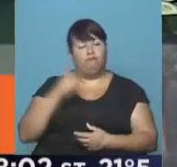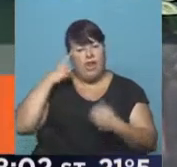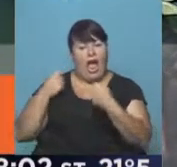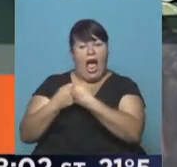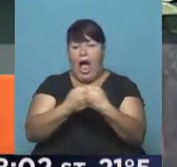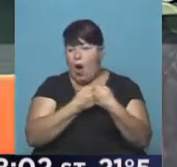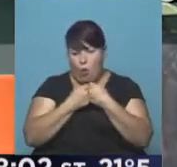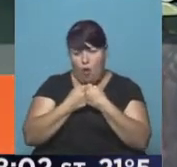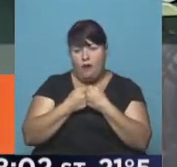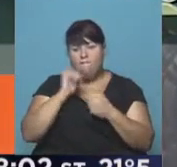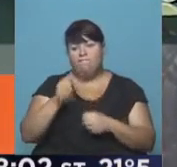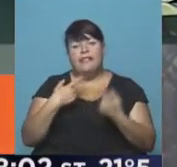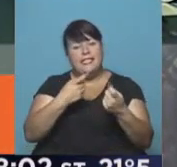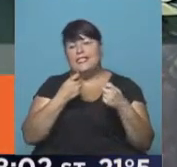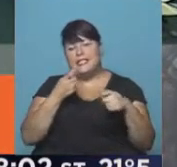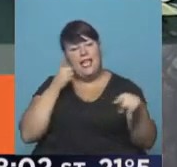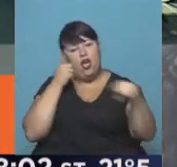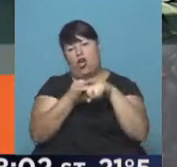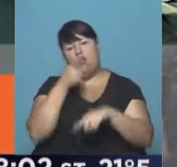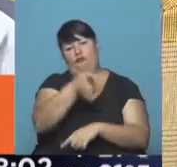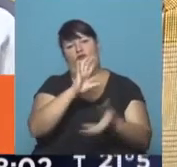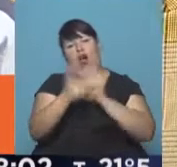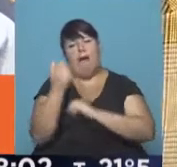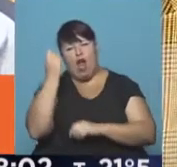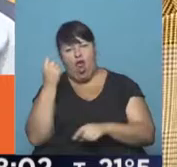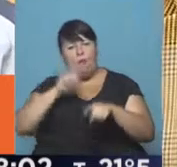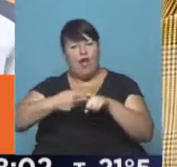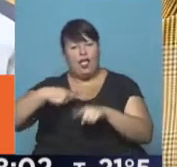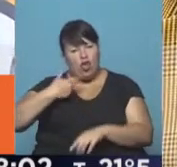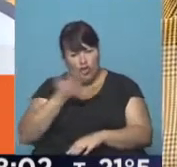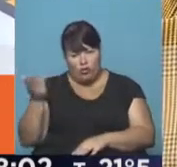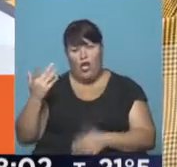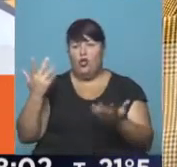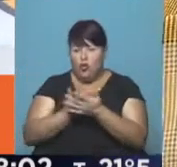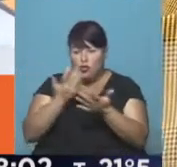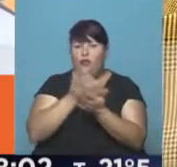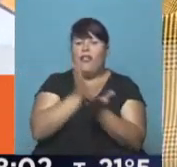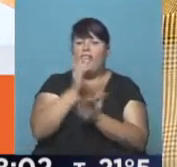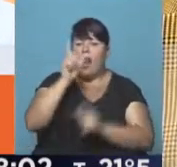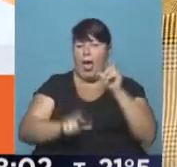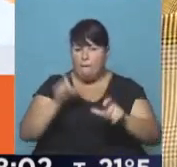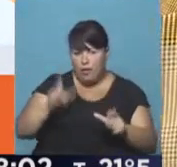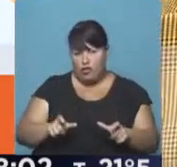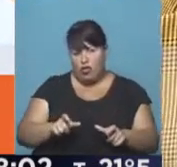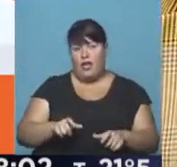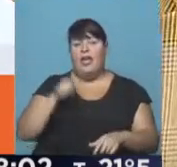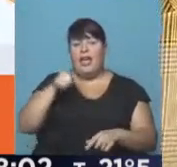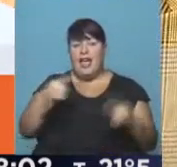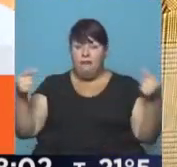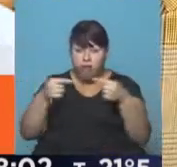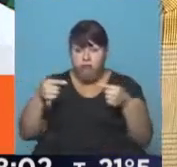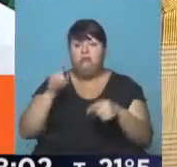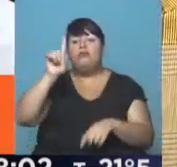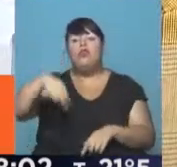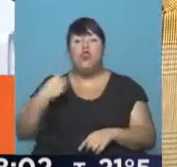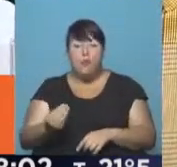Coincidimos en la necesidad de confrontar con este modelo económico, político y social que está afectando los derechos de los trabajadores, y esa confrontación en